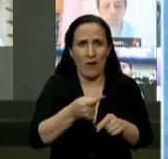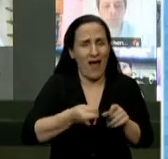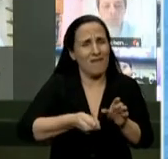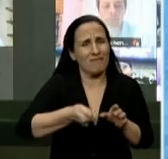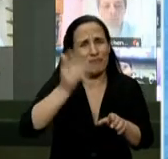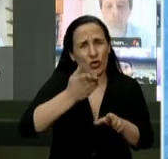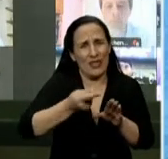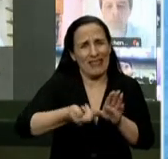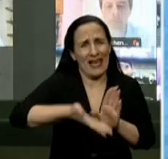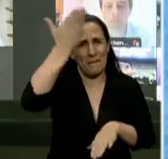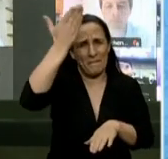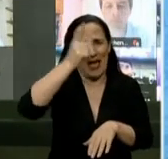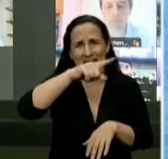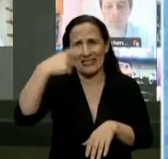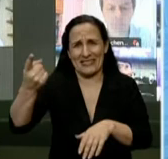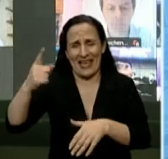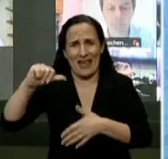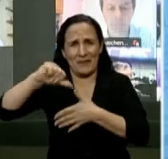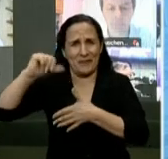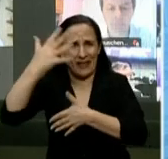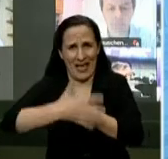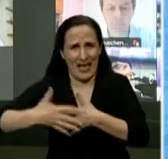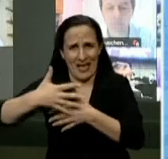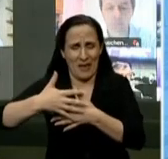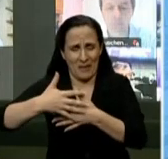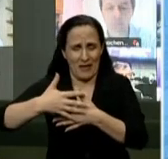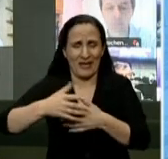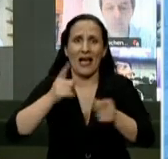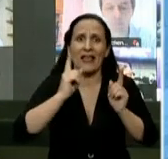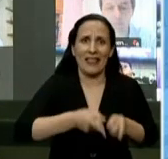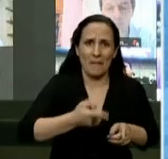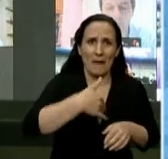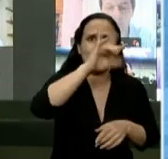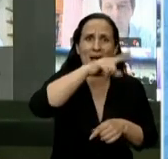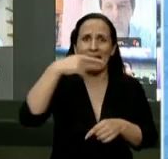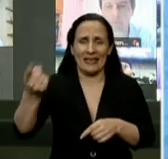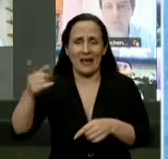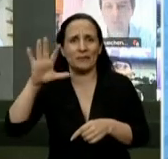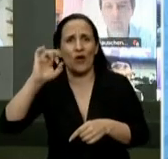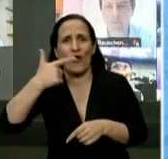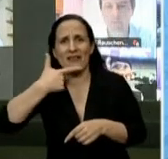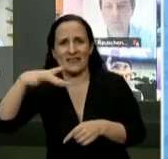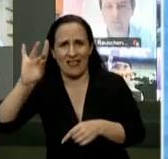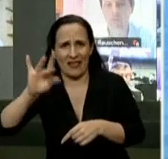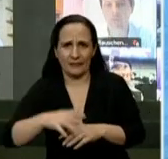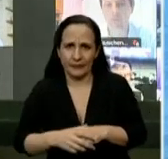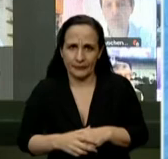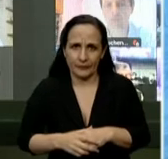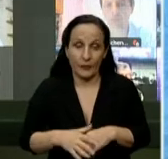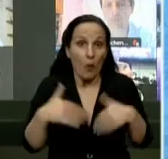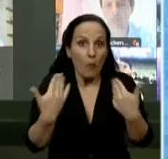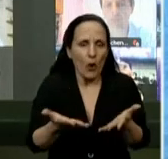altos que en el promedio de América Latina y también más altos que en toda la OECD. Es por eso que un